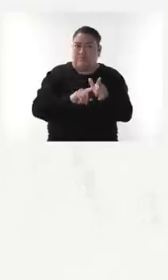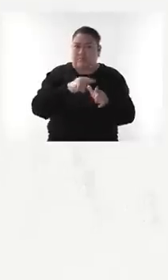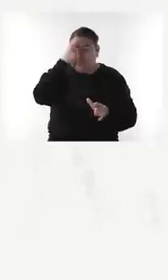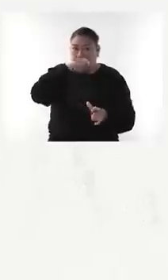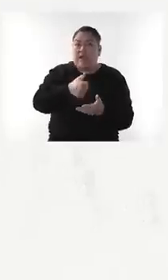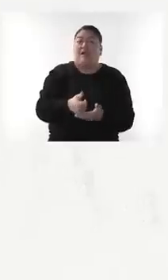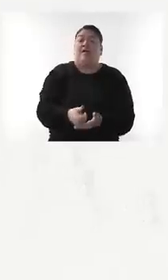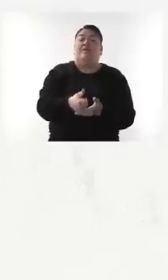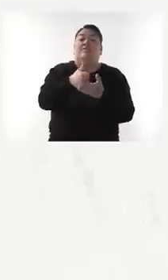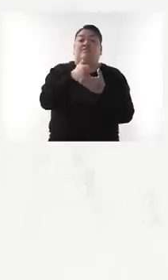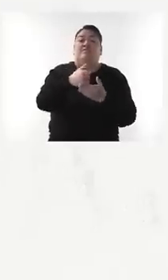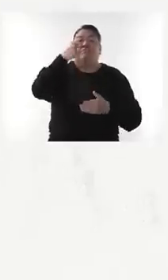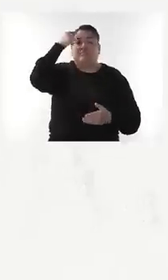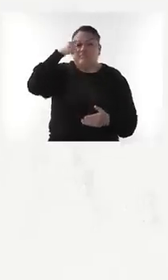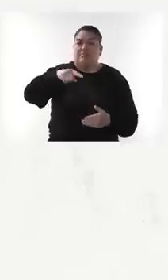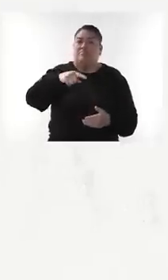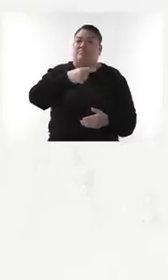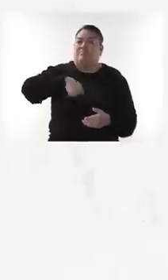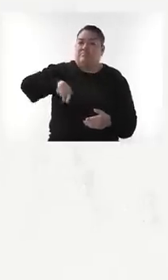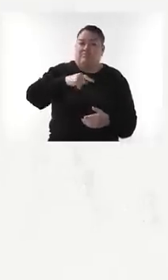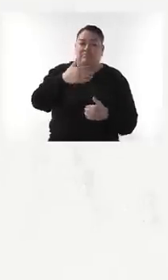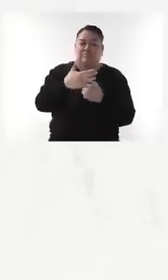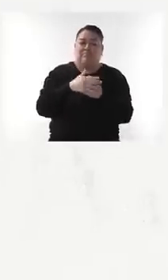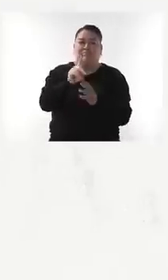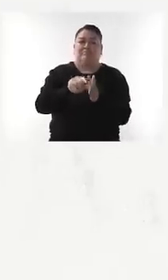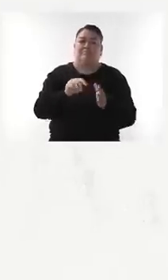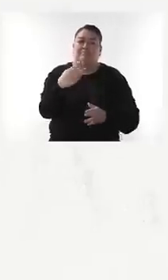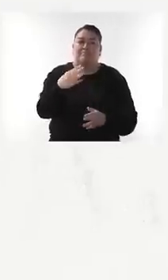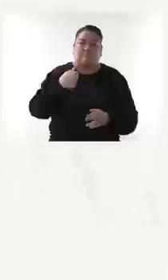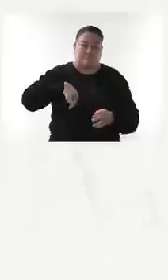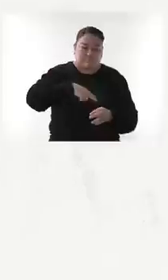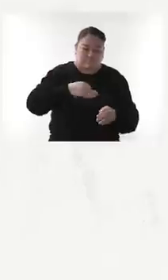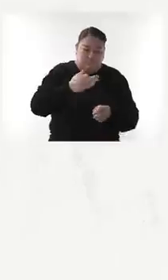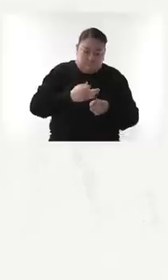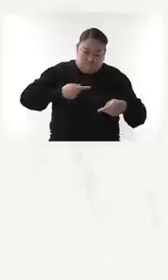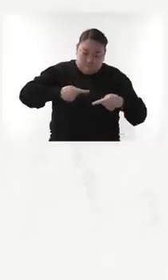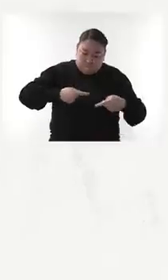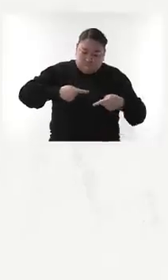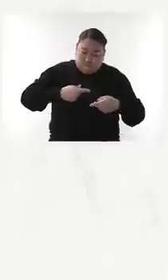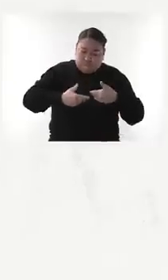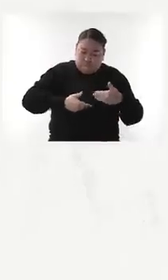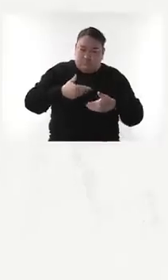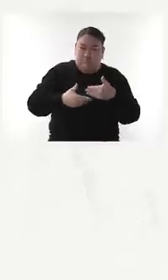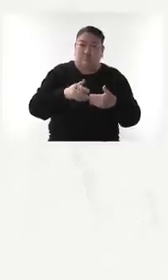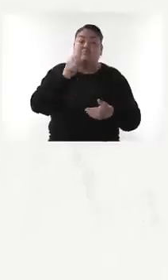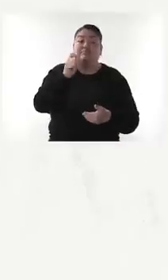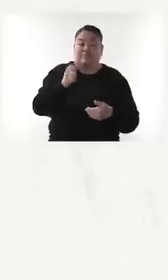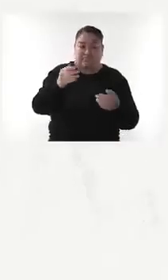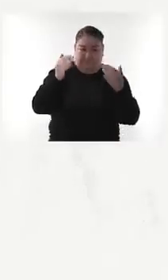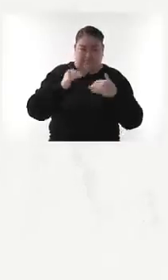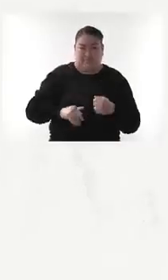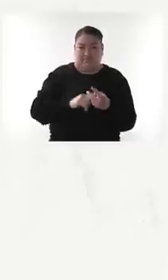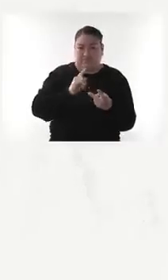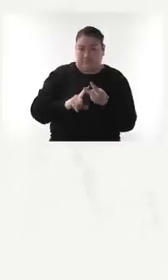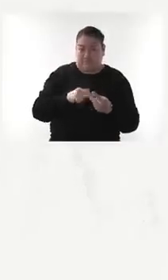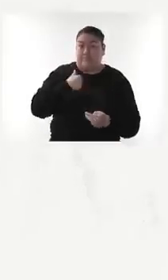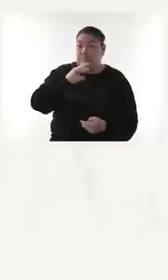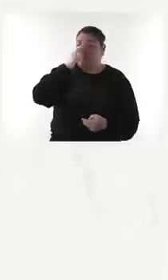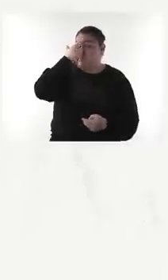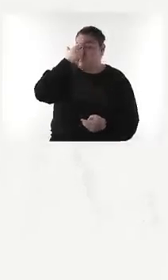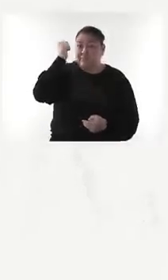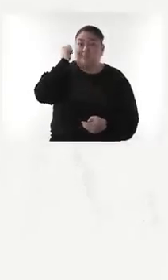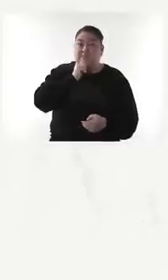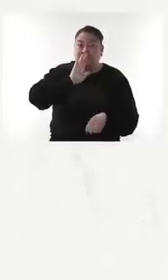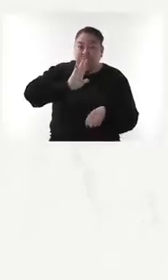sin duda, a llegar al mes de mayo mucho mejor preparados. Multipropiedad. Queremos fortalecer